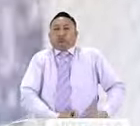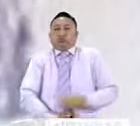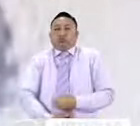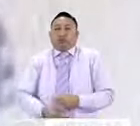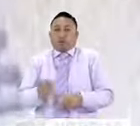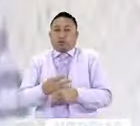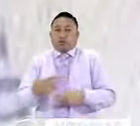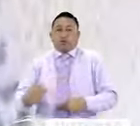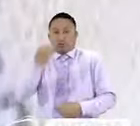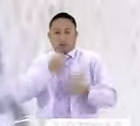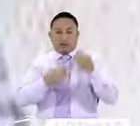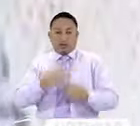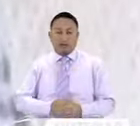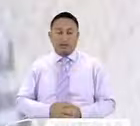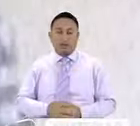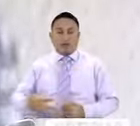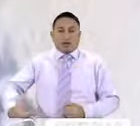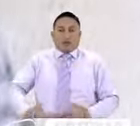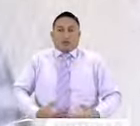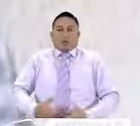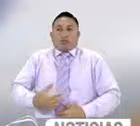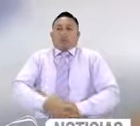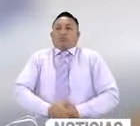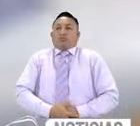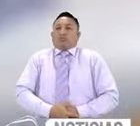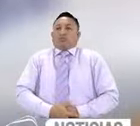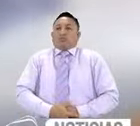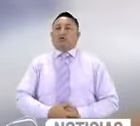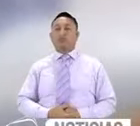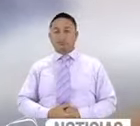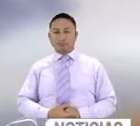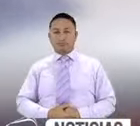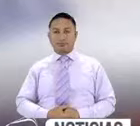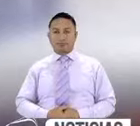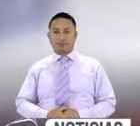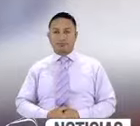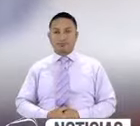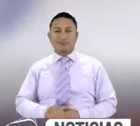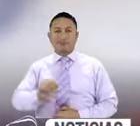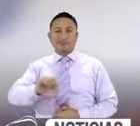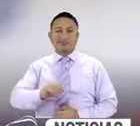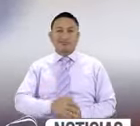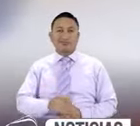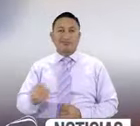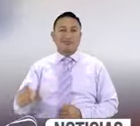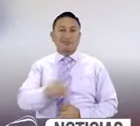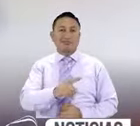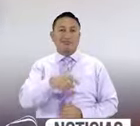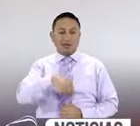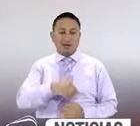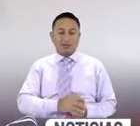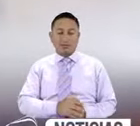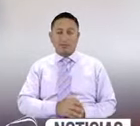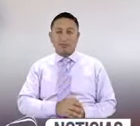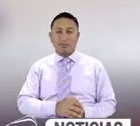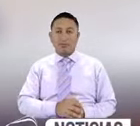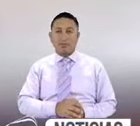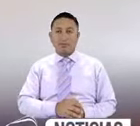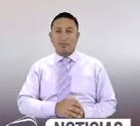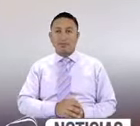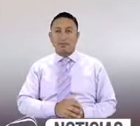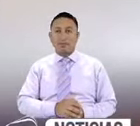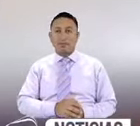alimenticios básicamente enlatados. Las mismas betas que aplicaron en Mini Atahualpa aplicaron en Mini Comité del Pueblo. Las